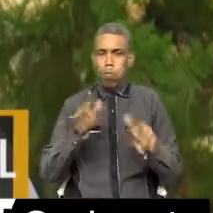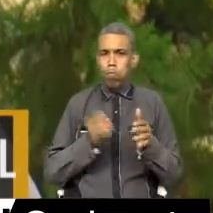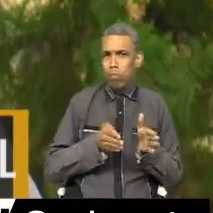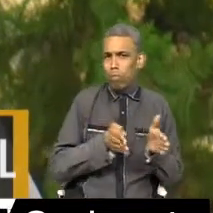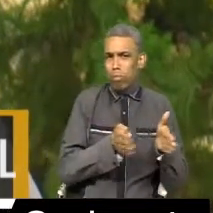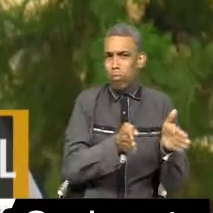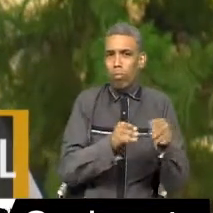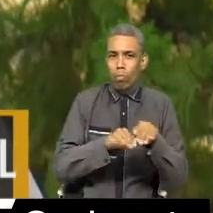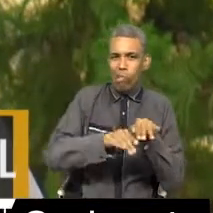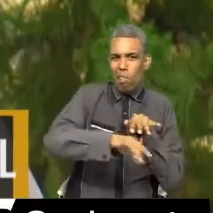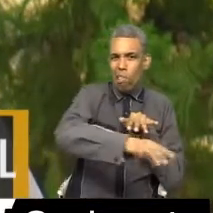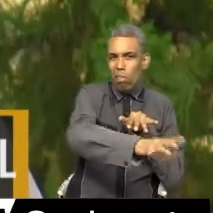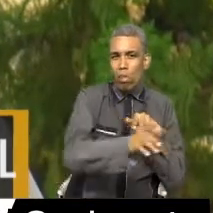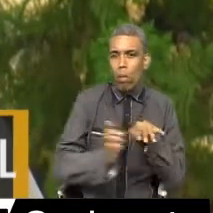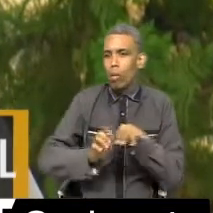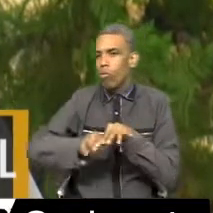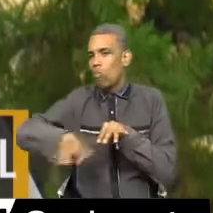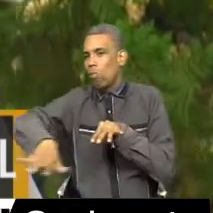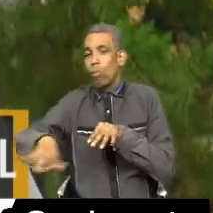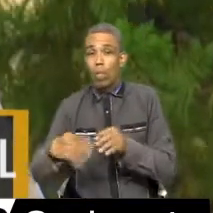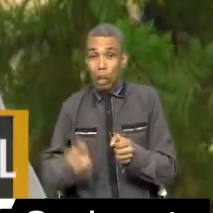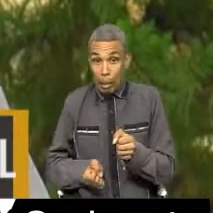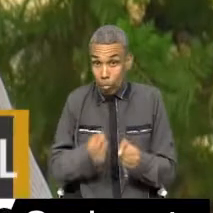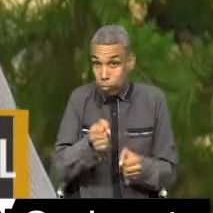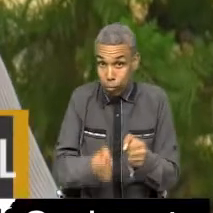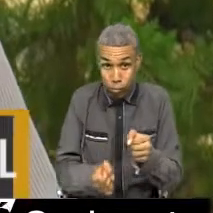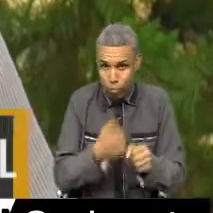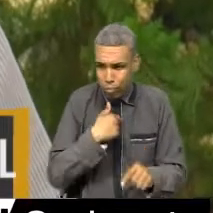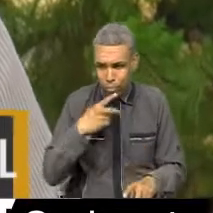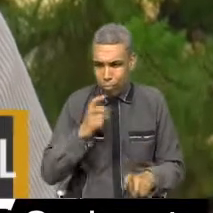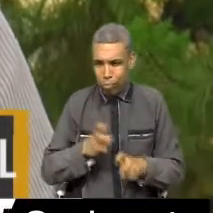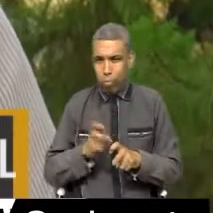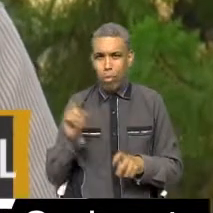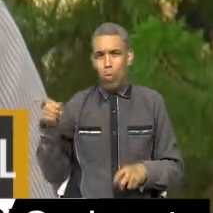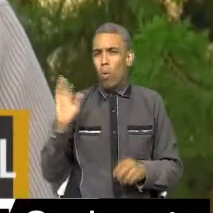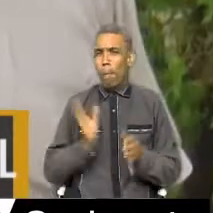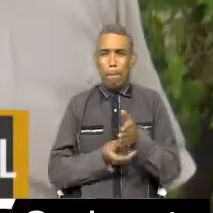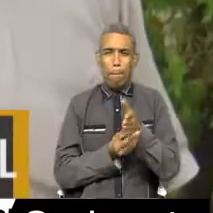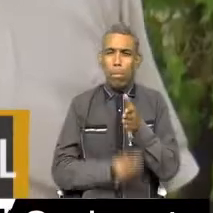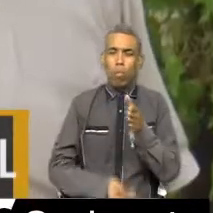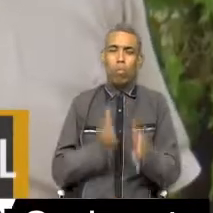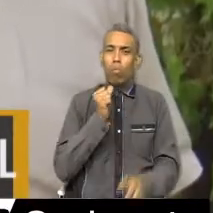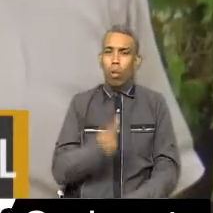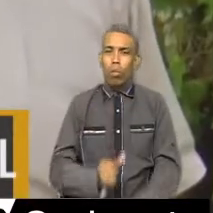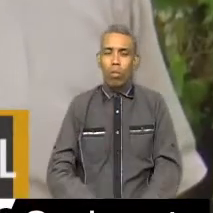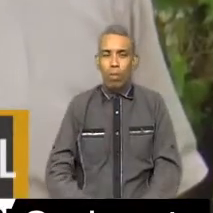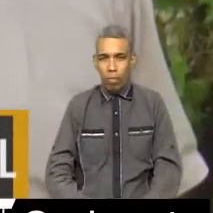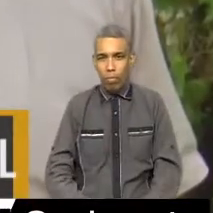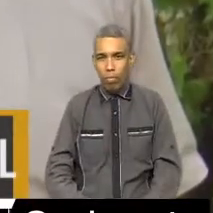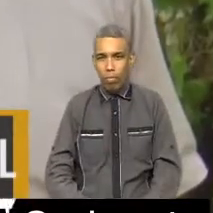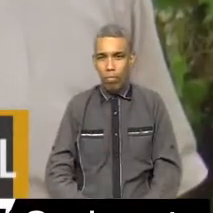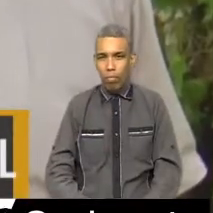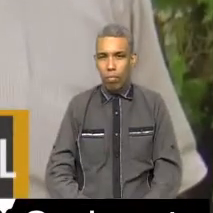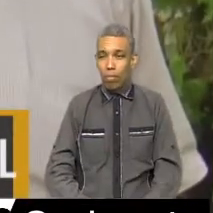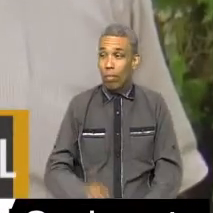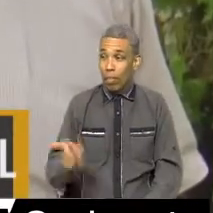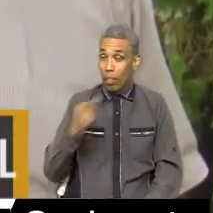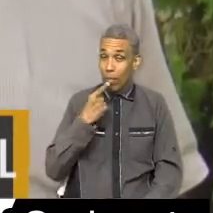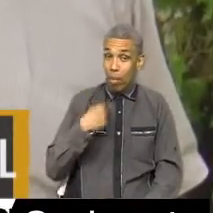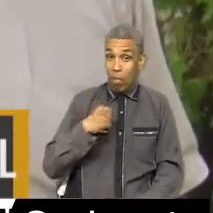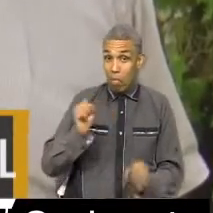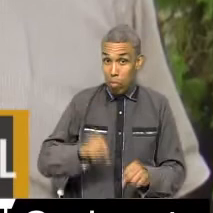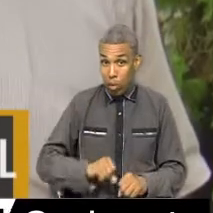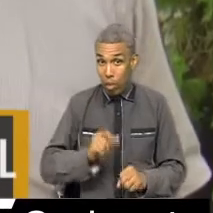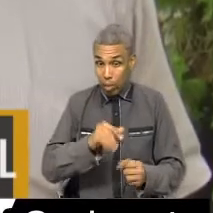no hay forma de uno transportarse, porque la gente es muy pobres. Ha dicho el padre Monsalve que las ayudas pueden ser llevadas